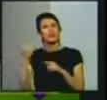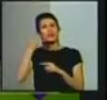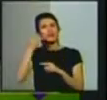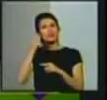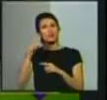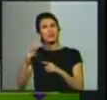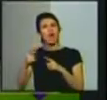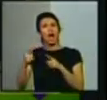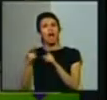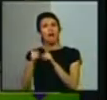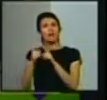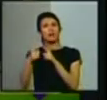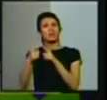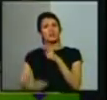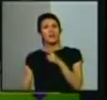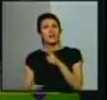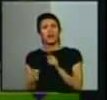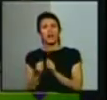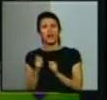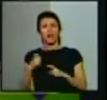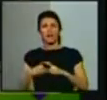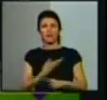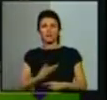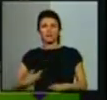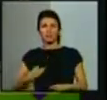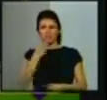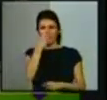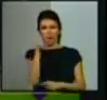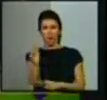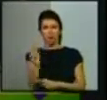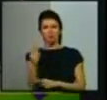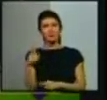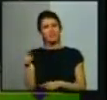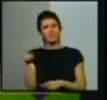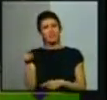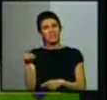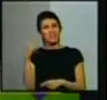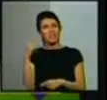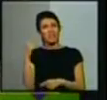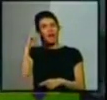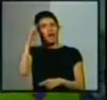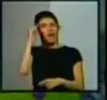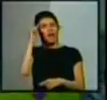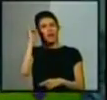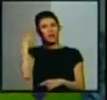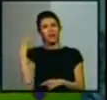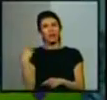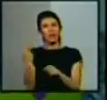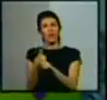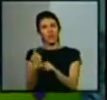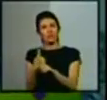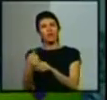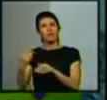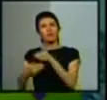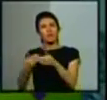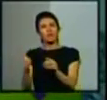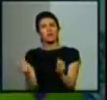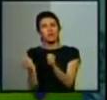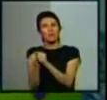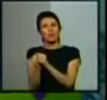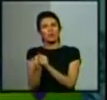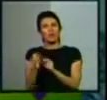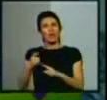Ricardo Lagos, quien estaba recordando junto a nosotros las conversaciones y el proceso que había vivido con el